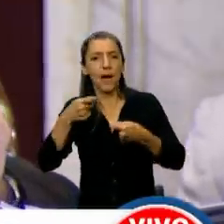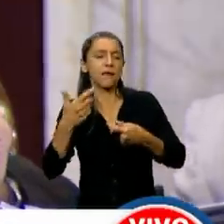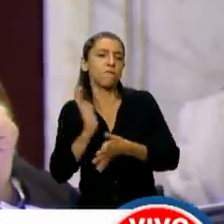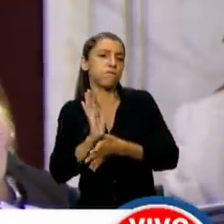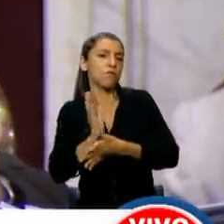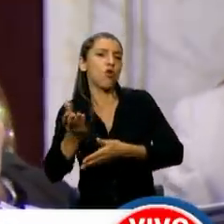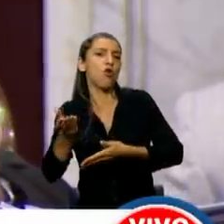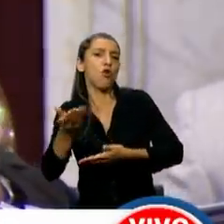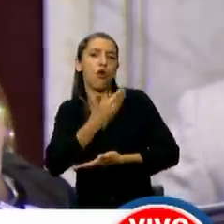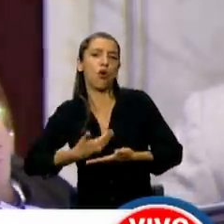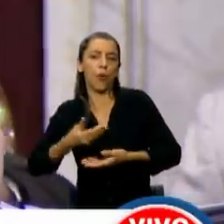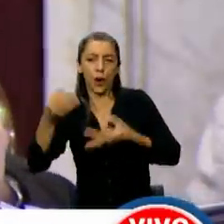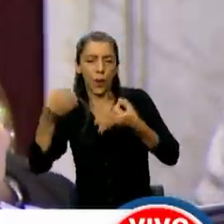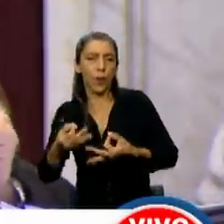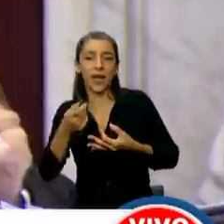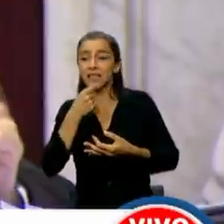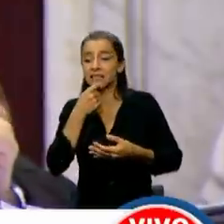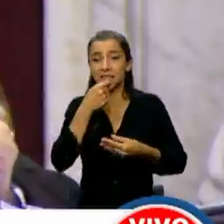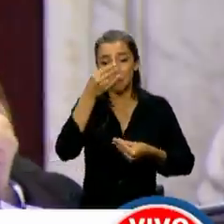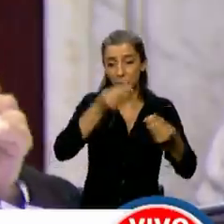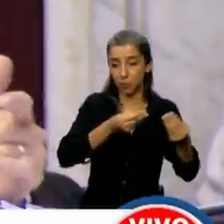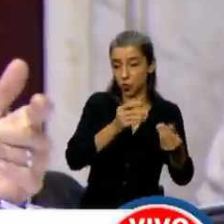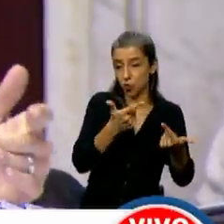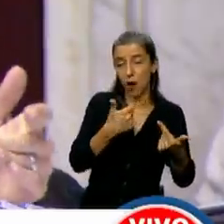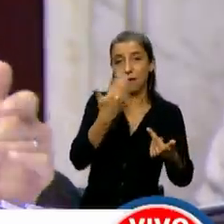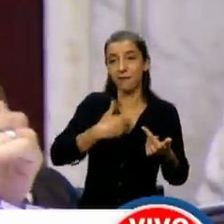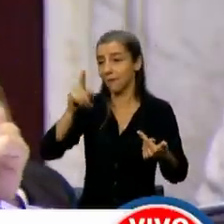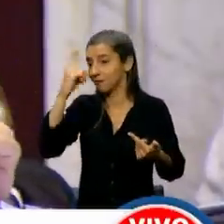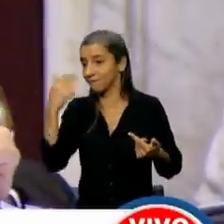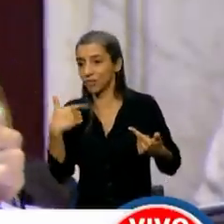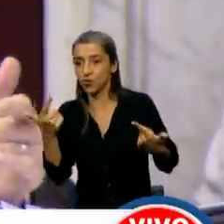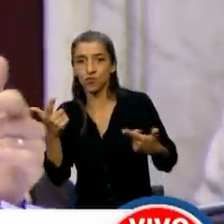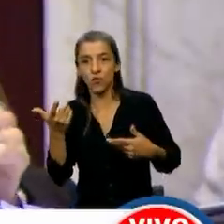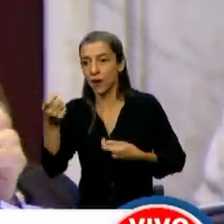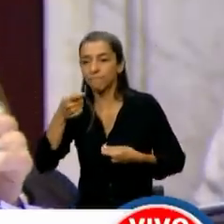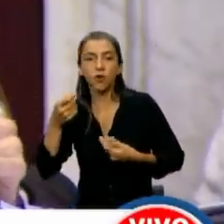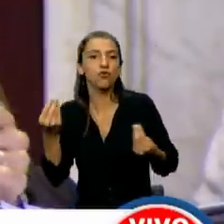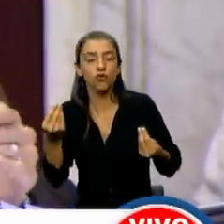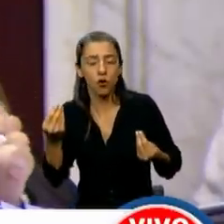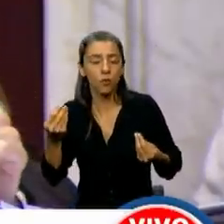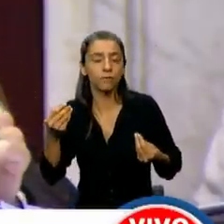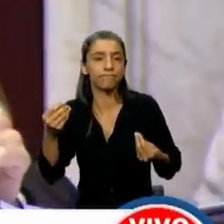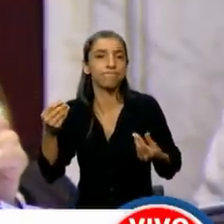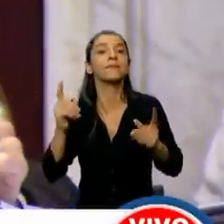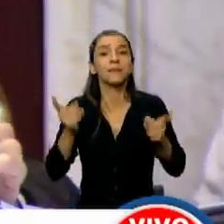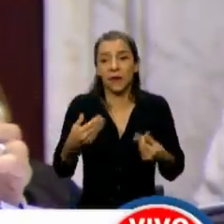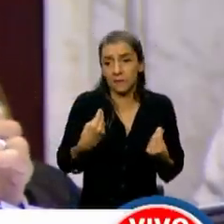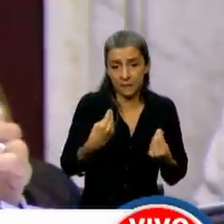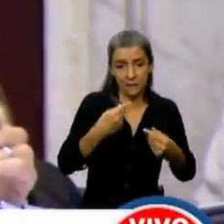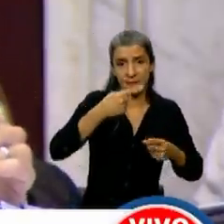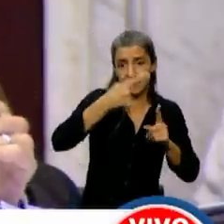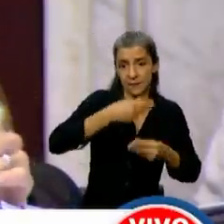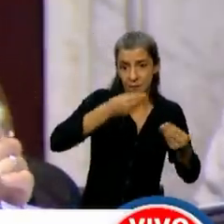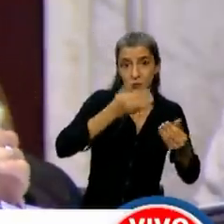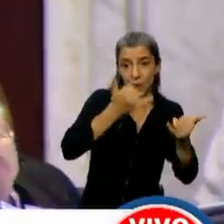presupuesto no hay nación y además es una herramienta de control y transparencia del gasto entonces si es así señor